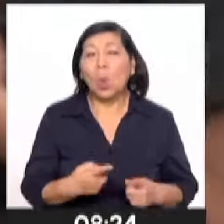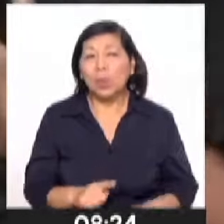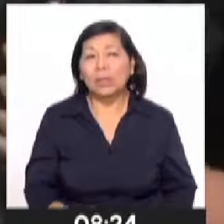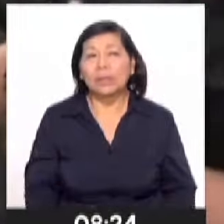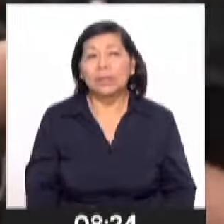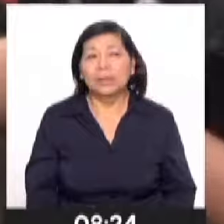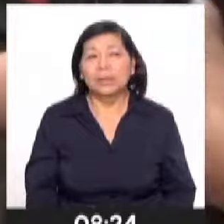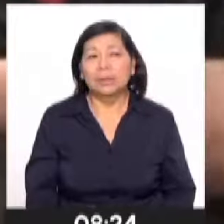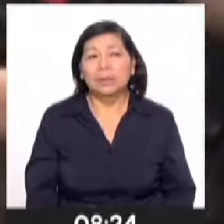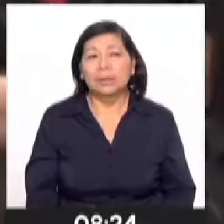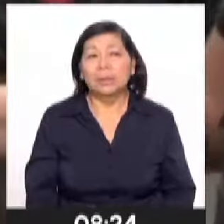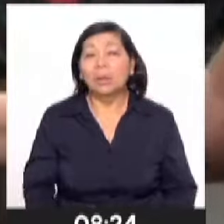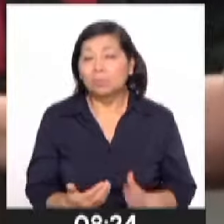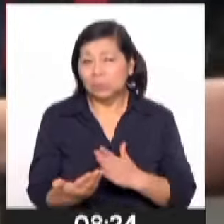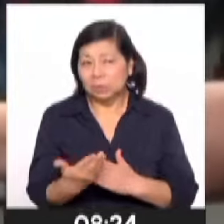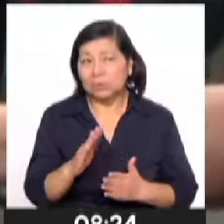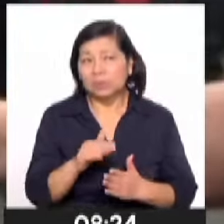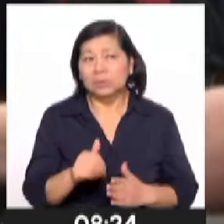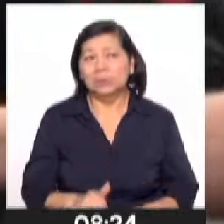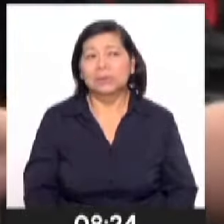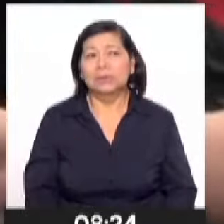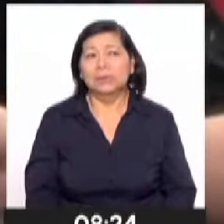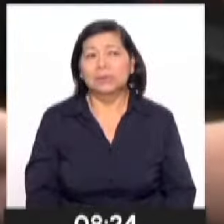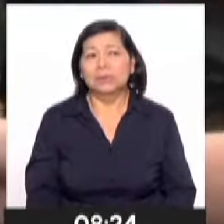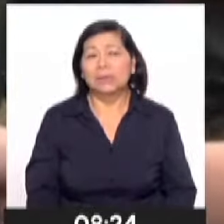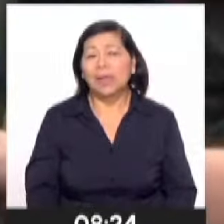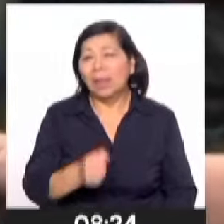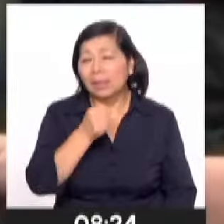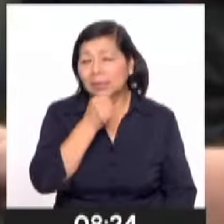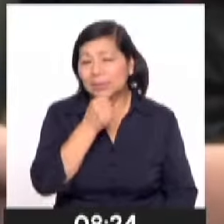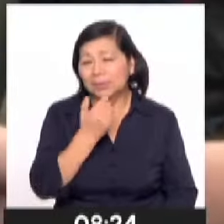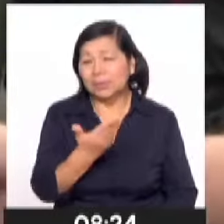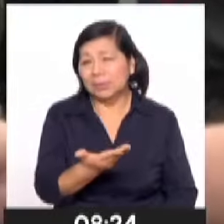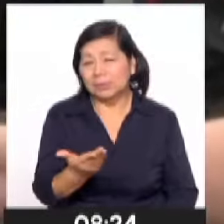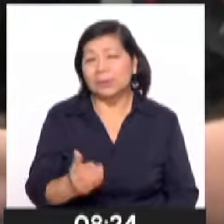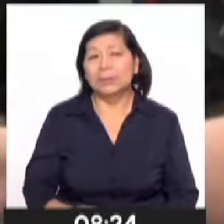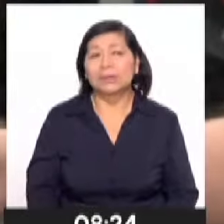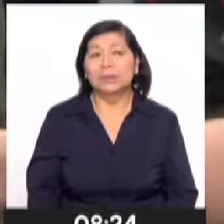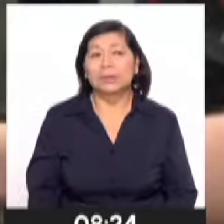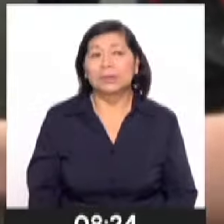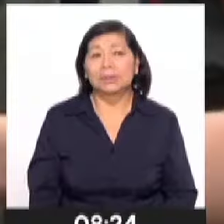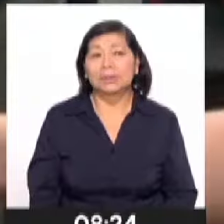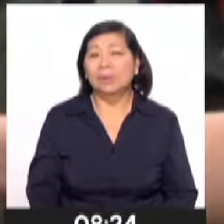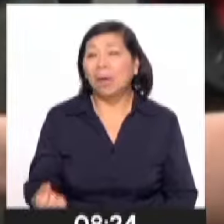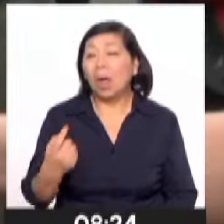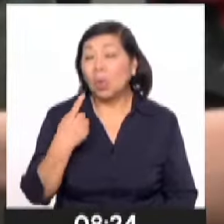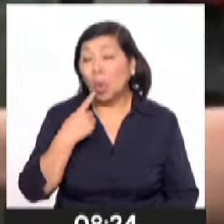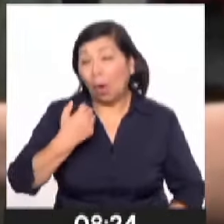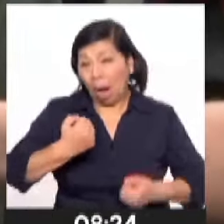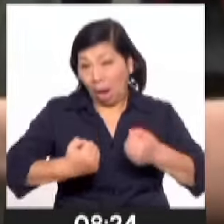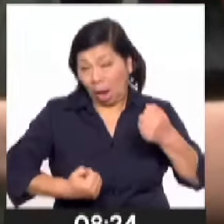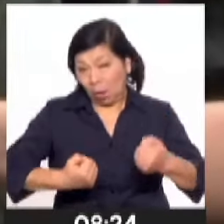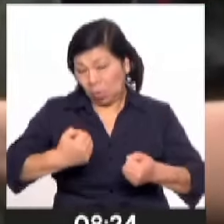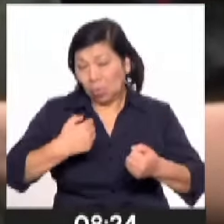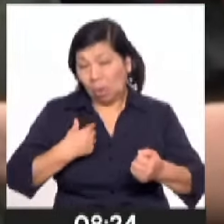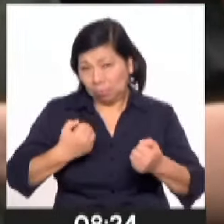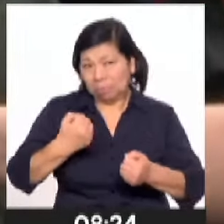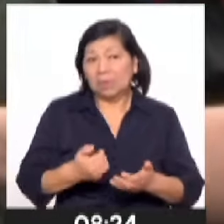exactamente? Bueno, buenos días ante todo, señores de la prensa. Lo que me dijeron es,